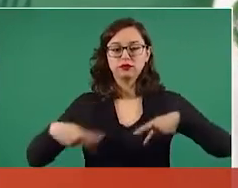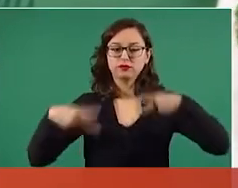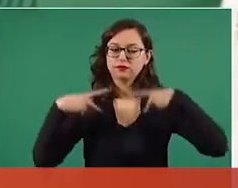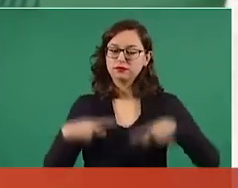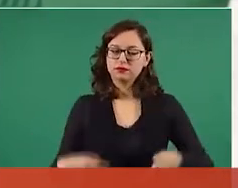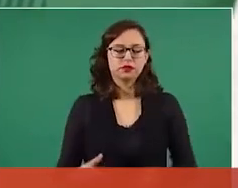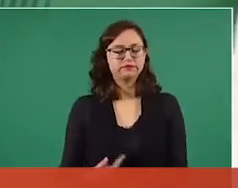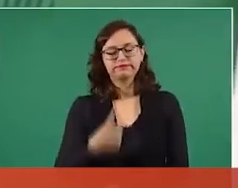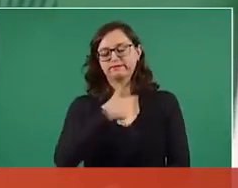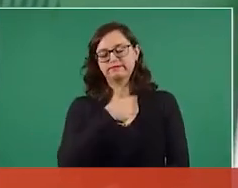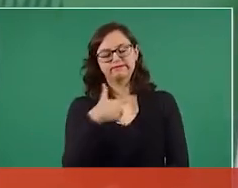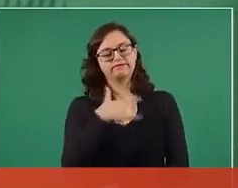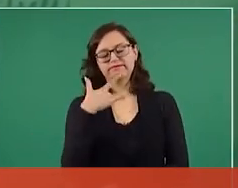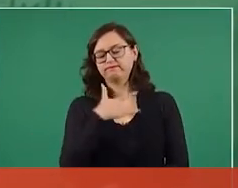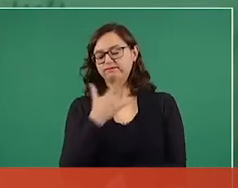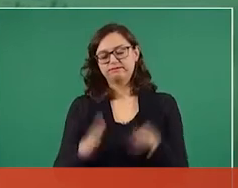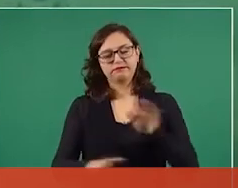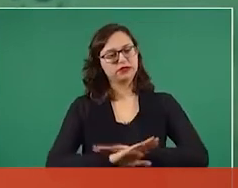Entonces,